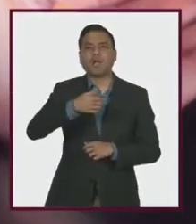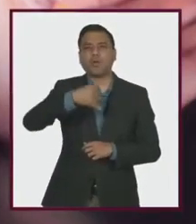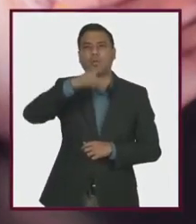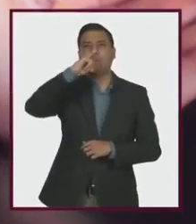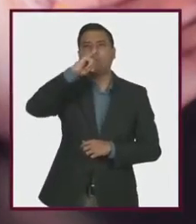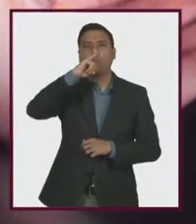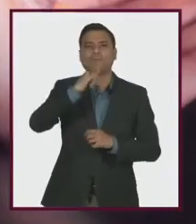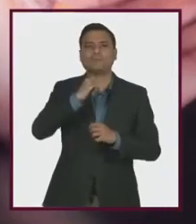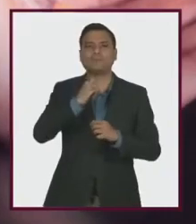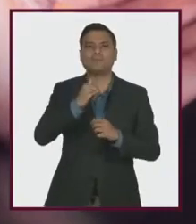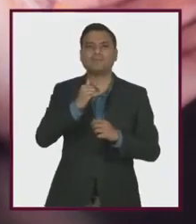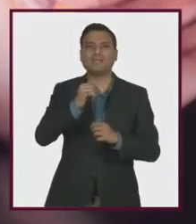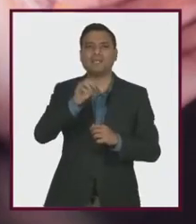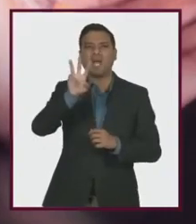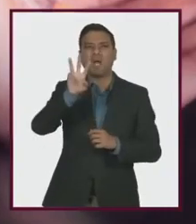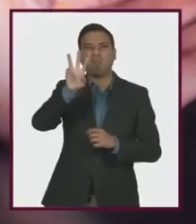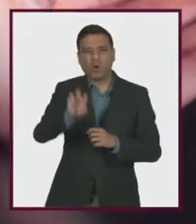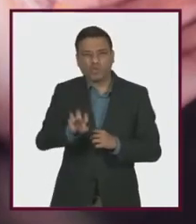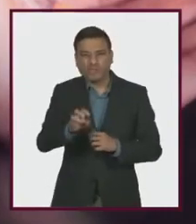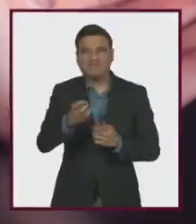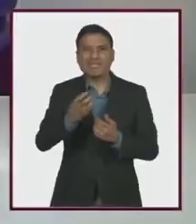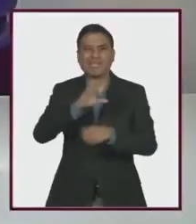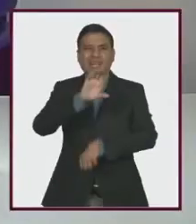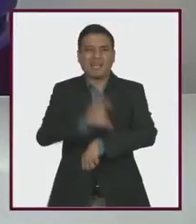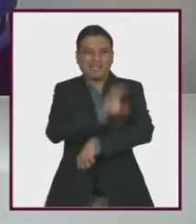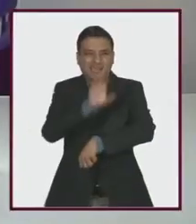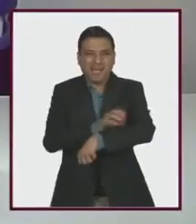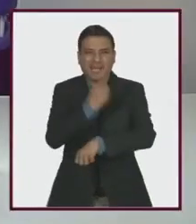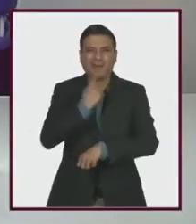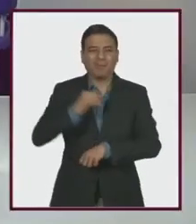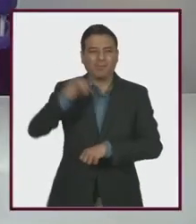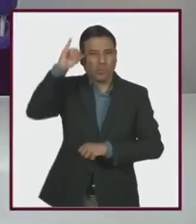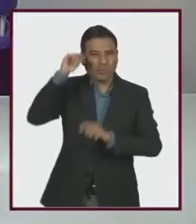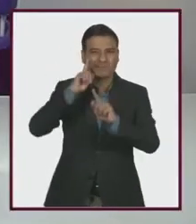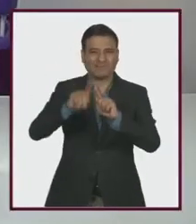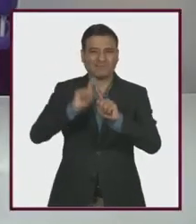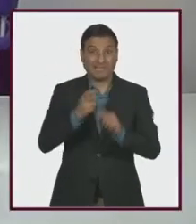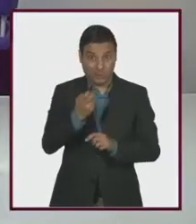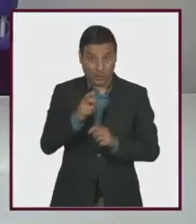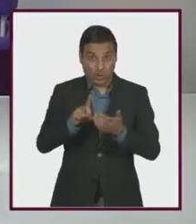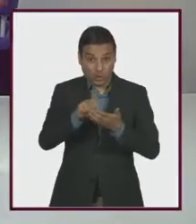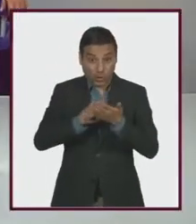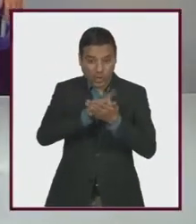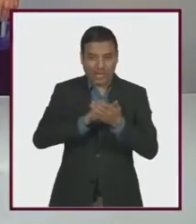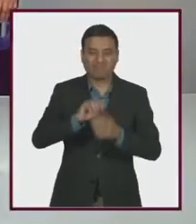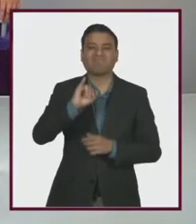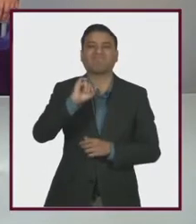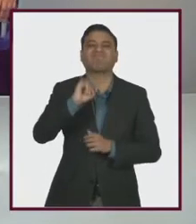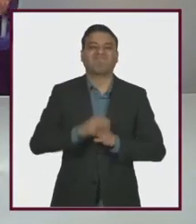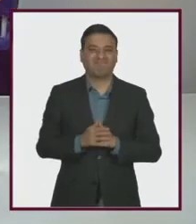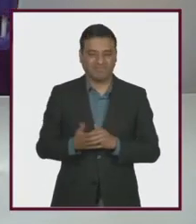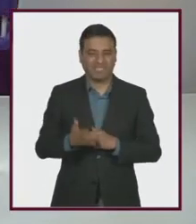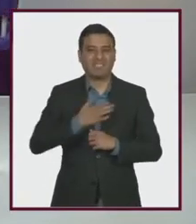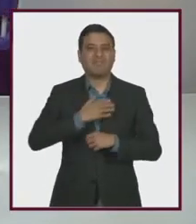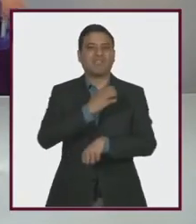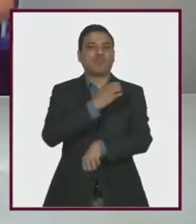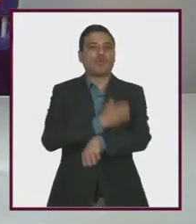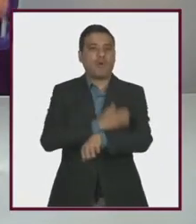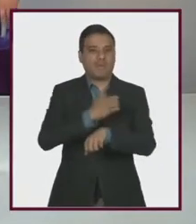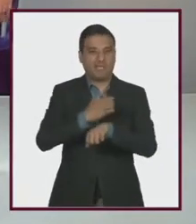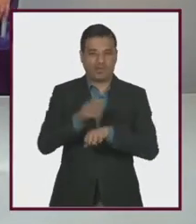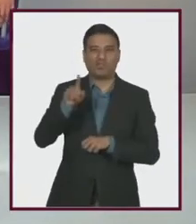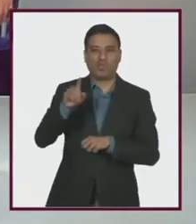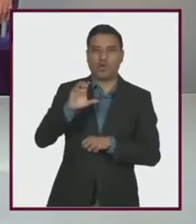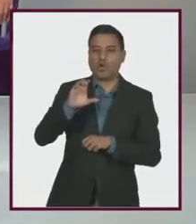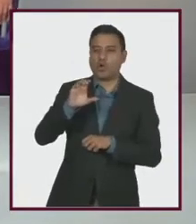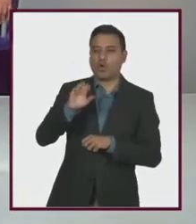para la salud entre los adolescentes? Sí, justamente aquí se voy a hacer un anuncio, discúlpenme, pero mis compañeros de la CONADIC tienen un reciente